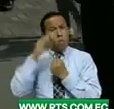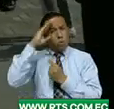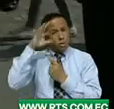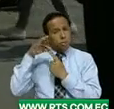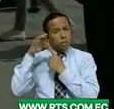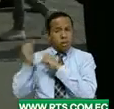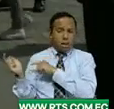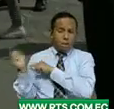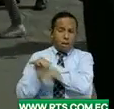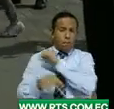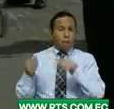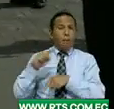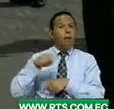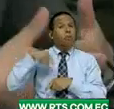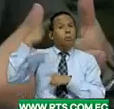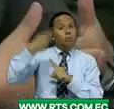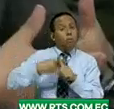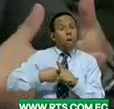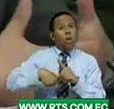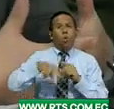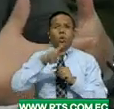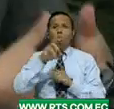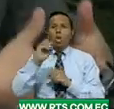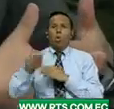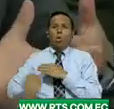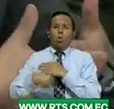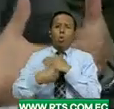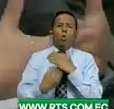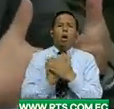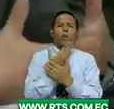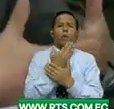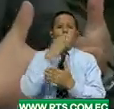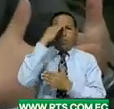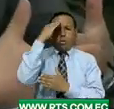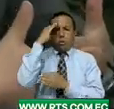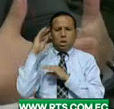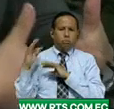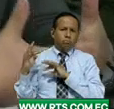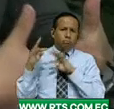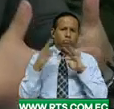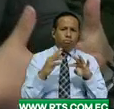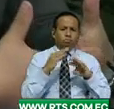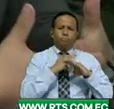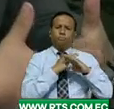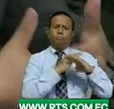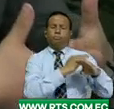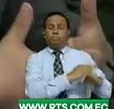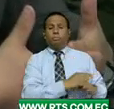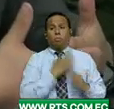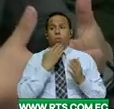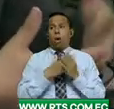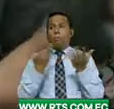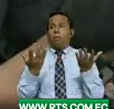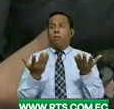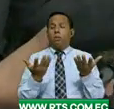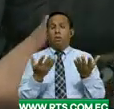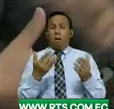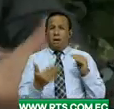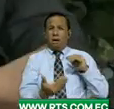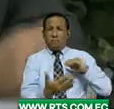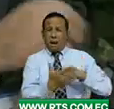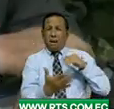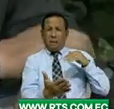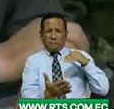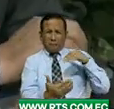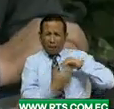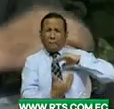de 200 nuevos agentes. Ante amenazas letales tienen que existir también respuestas letales, porque lo que pasa